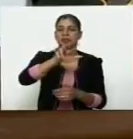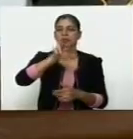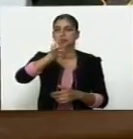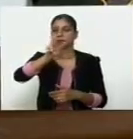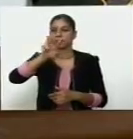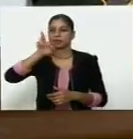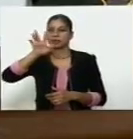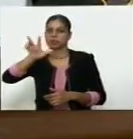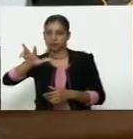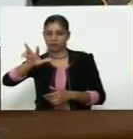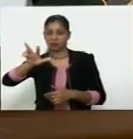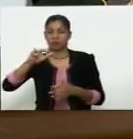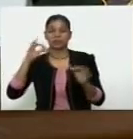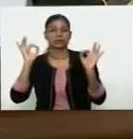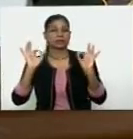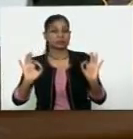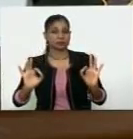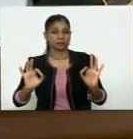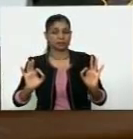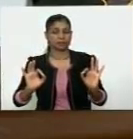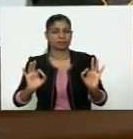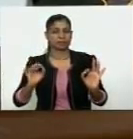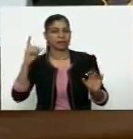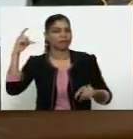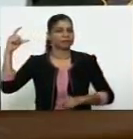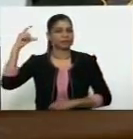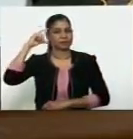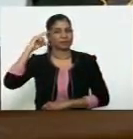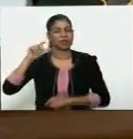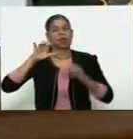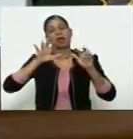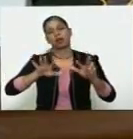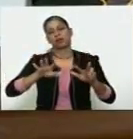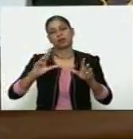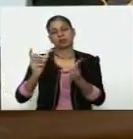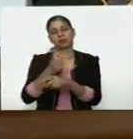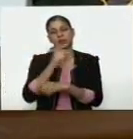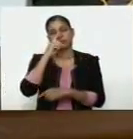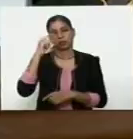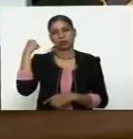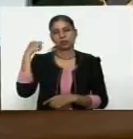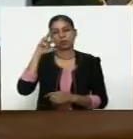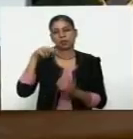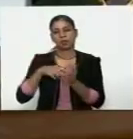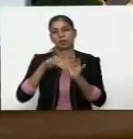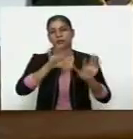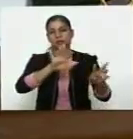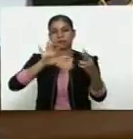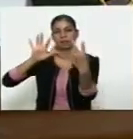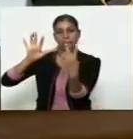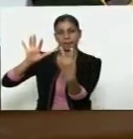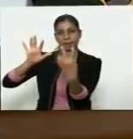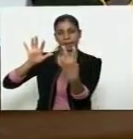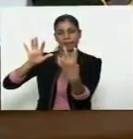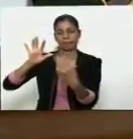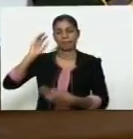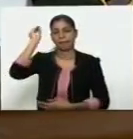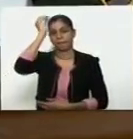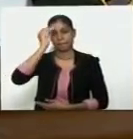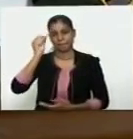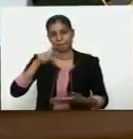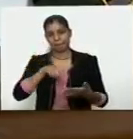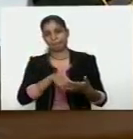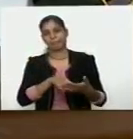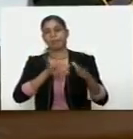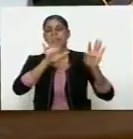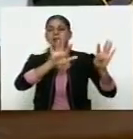6.323, extraordinaria, de fecha 8 de agosto de 2017, considerando que